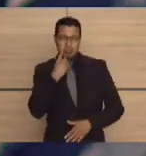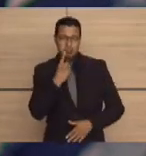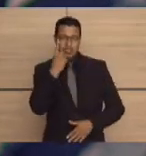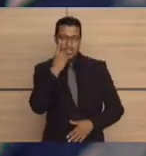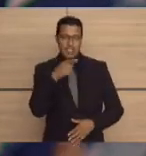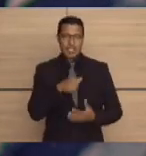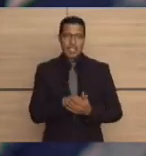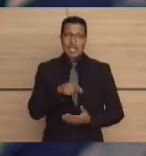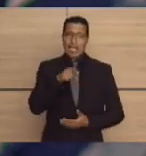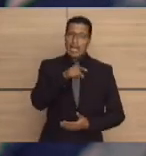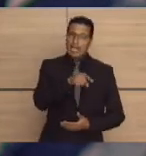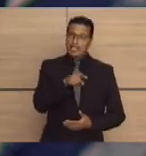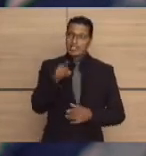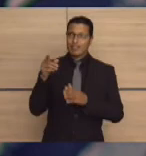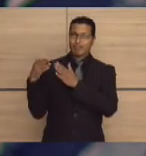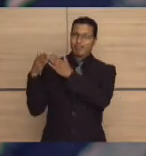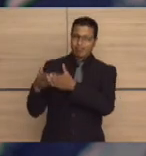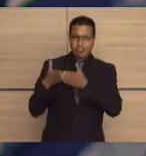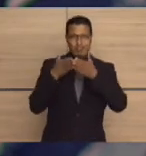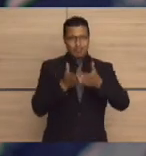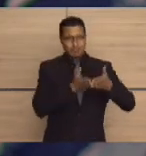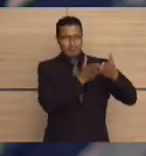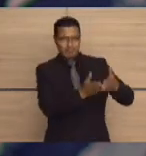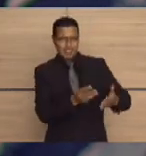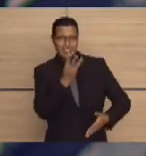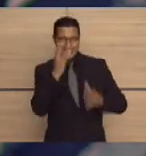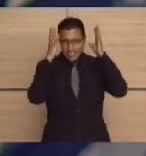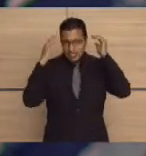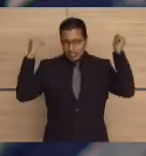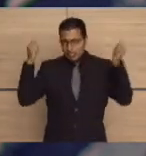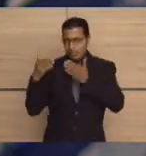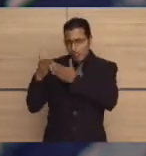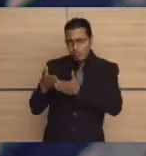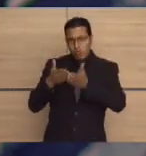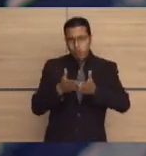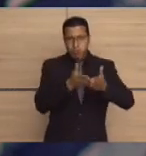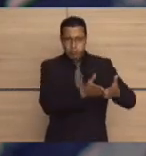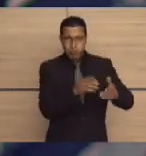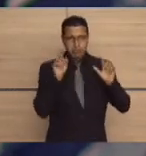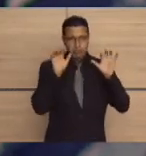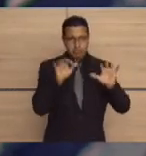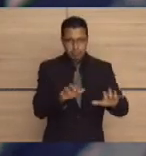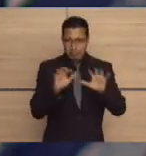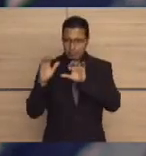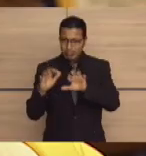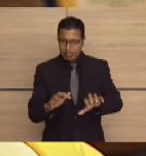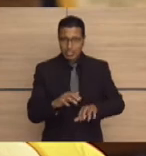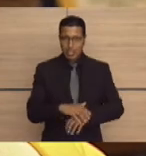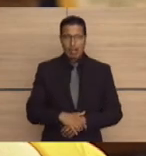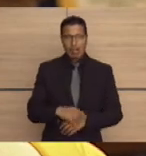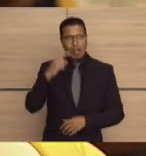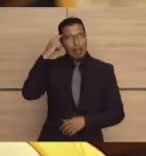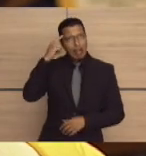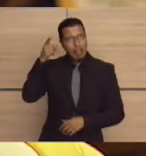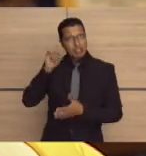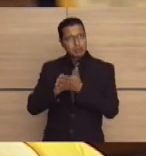en el momento en que aparecieron las carabelas de Cristóbal Colón y en que llegaron los descubridores europeos.